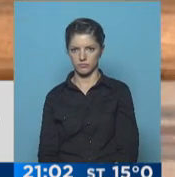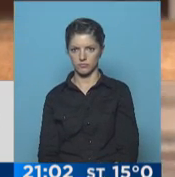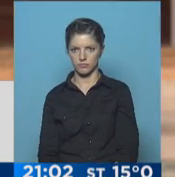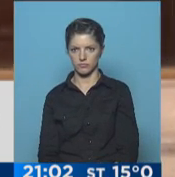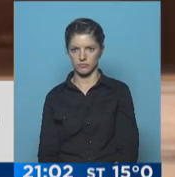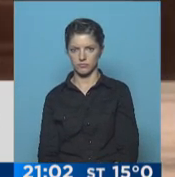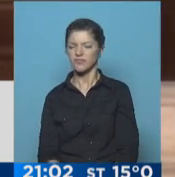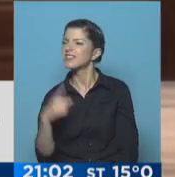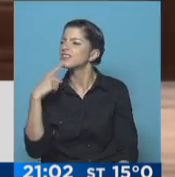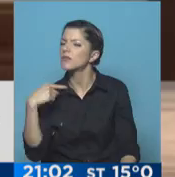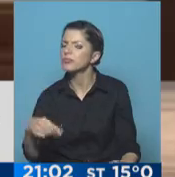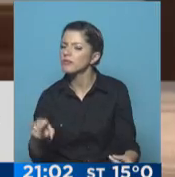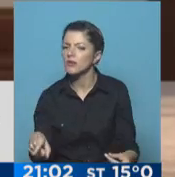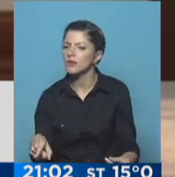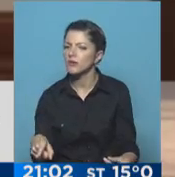¿Qué dicen?